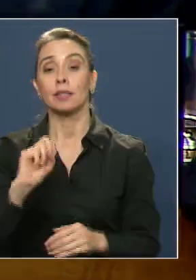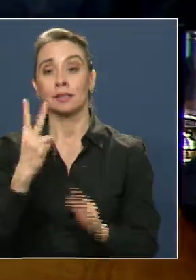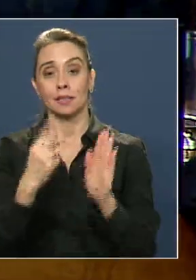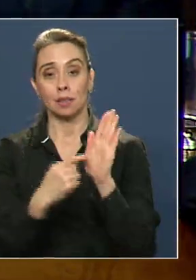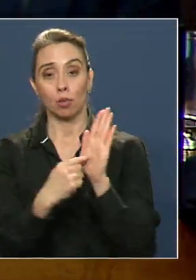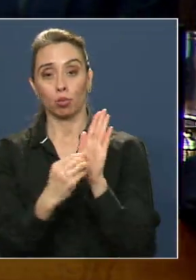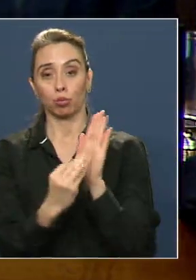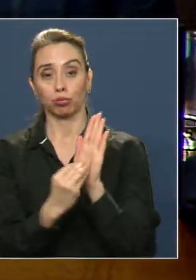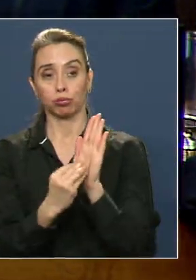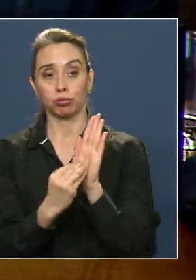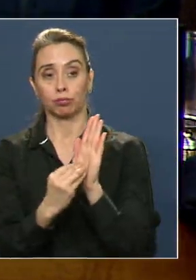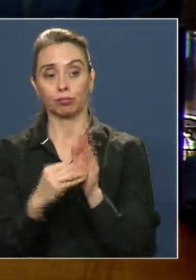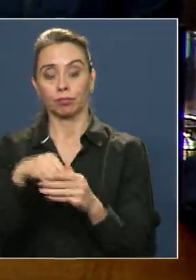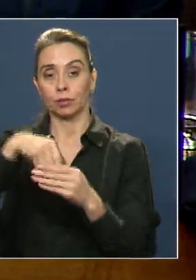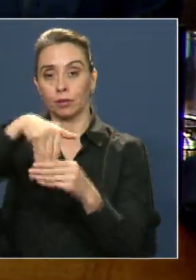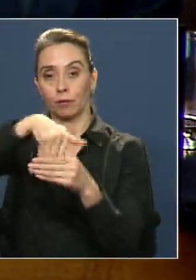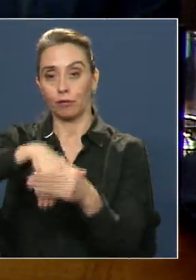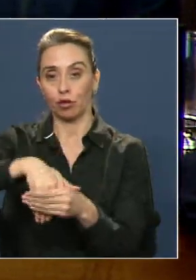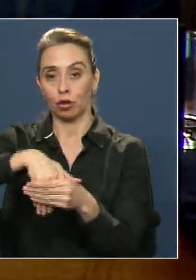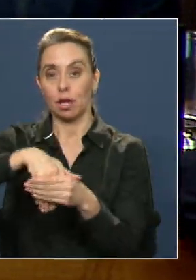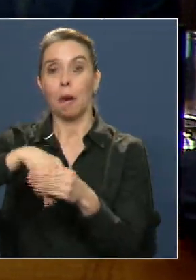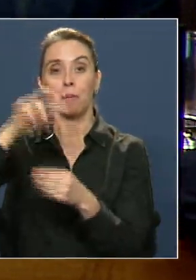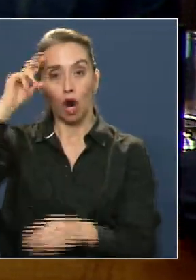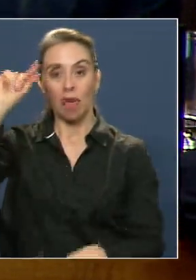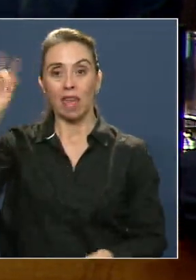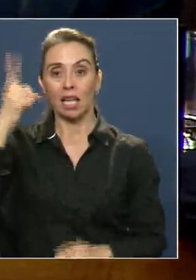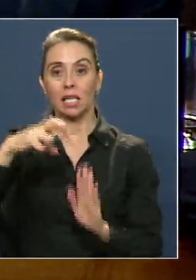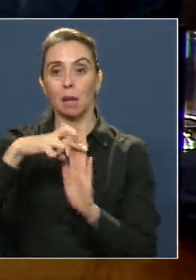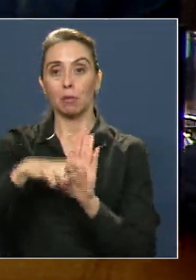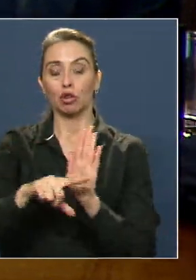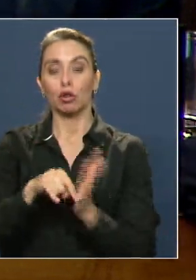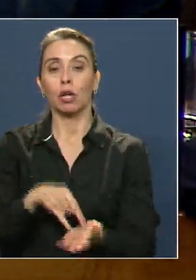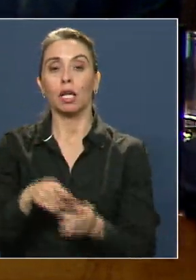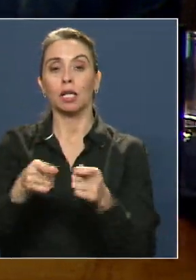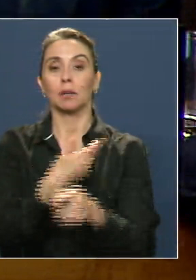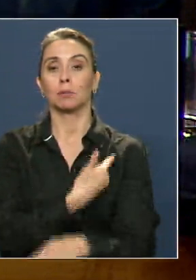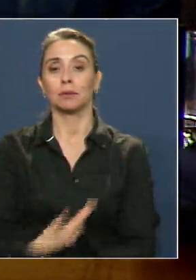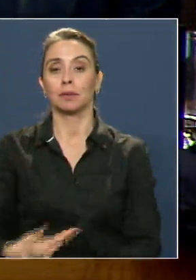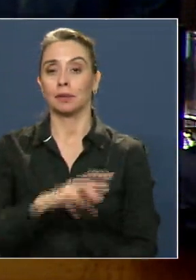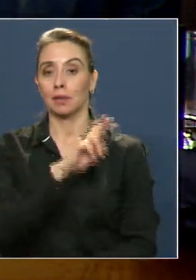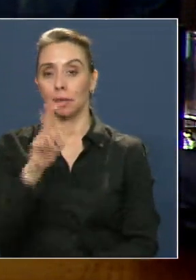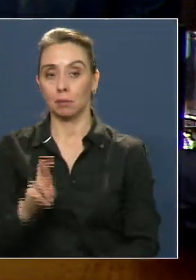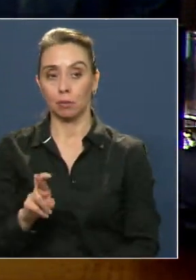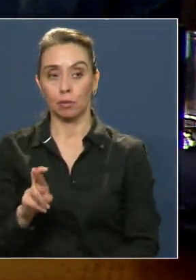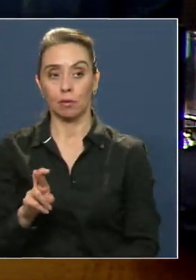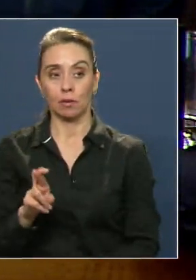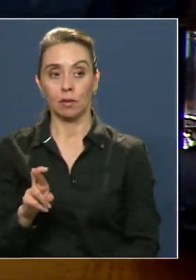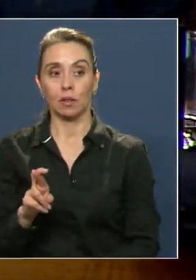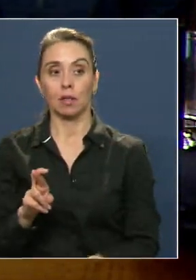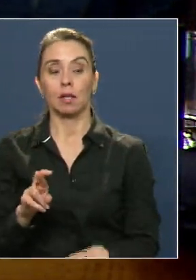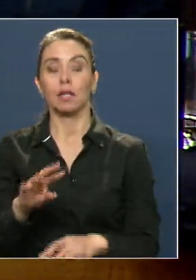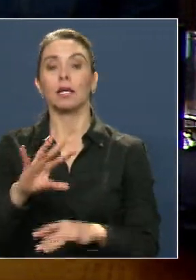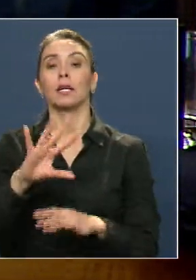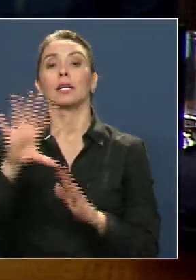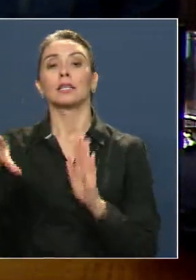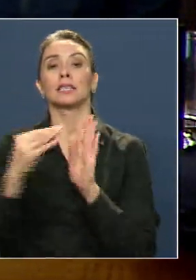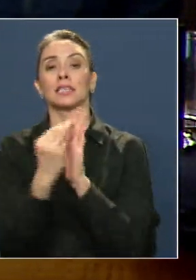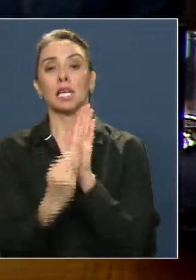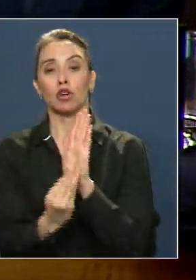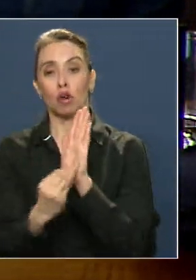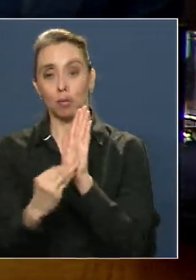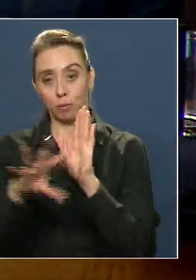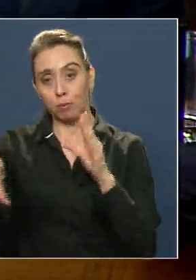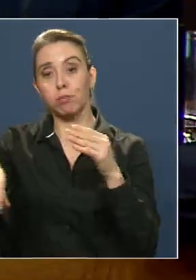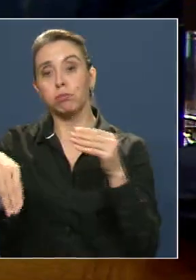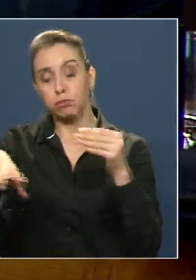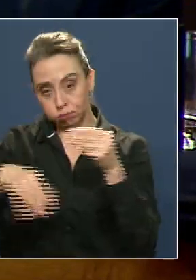en segundo lugar, votación general del proyecto de ley iniciado en mensaje para la incorporación de resoluciones del